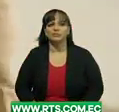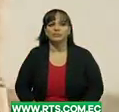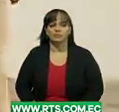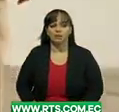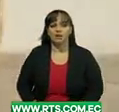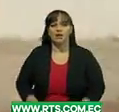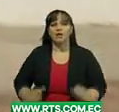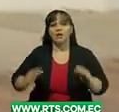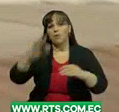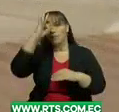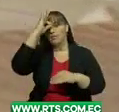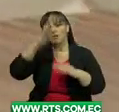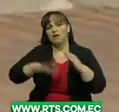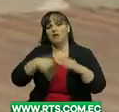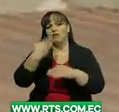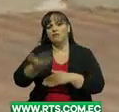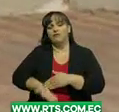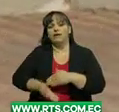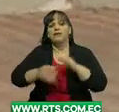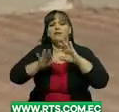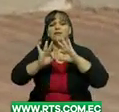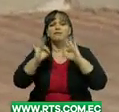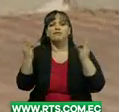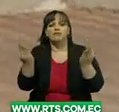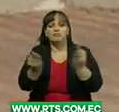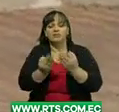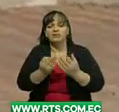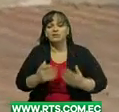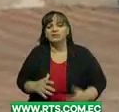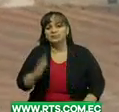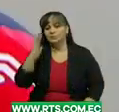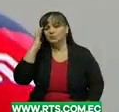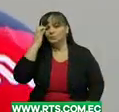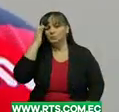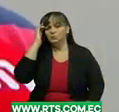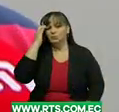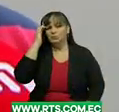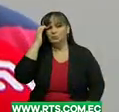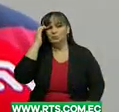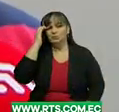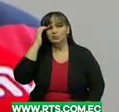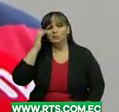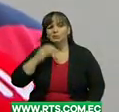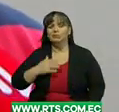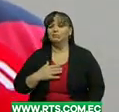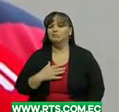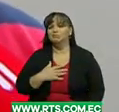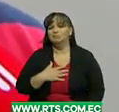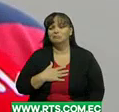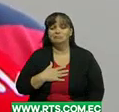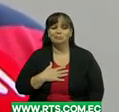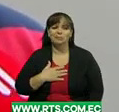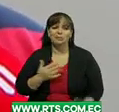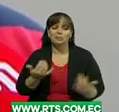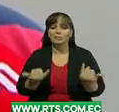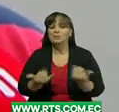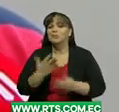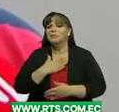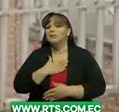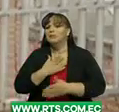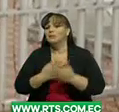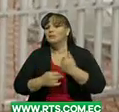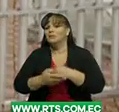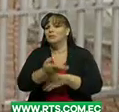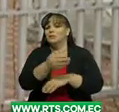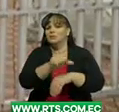exteriores de la casa de salud y piden justicia. Ya ahorita lo van a intervenir a la buena de Dios, pero el caso está